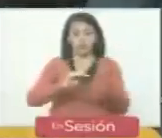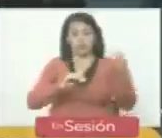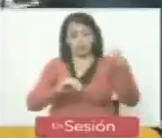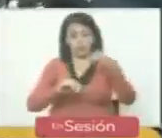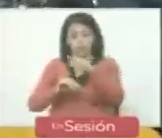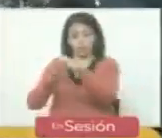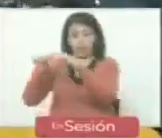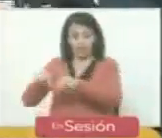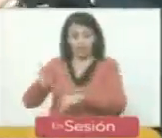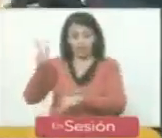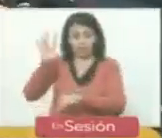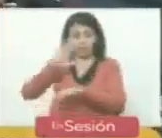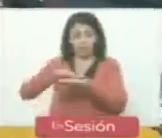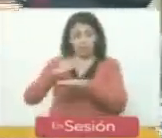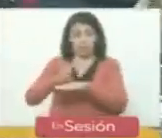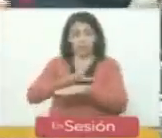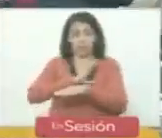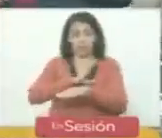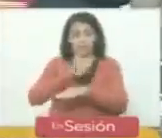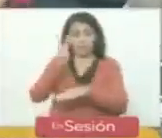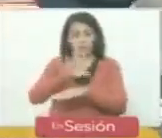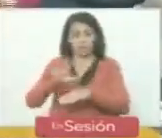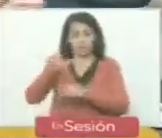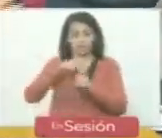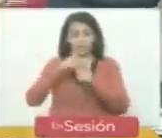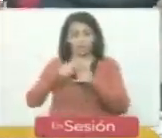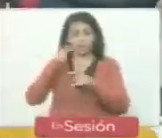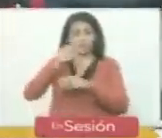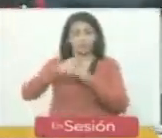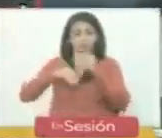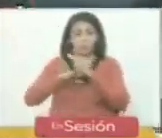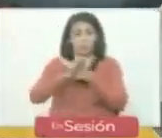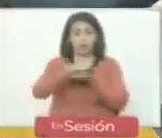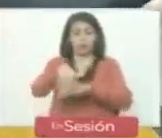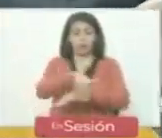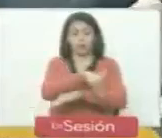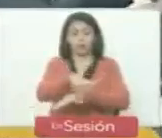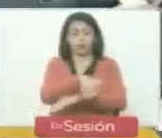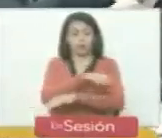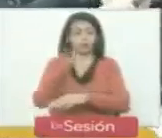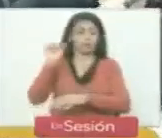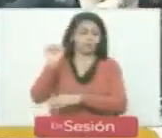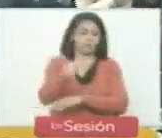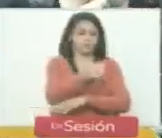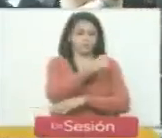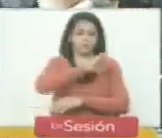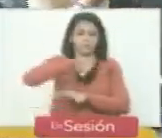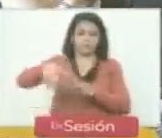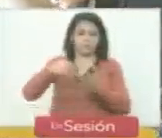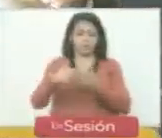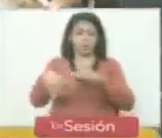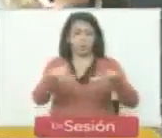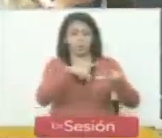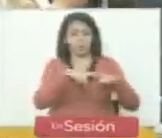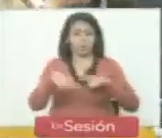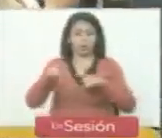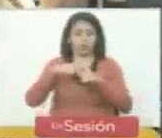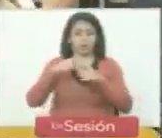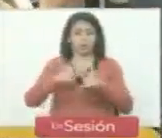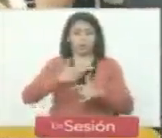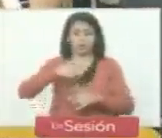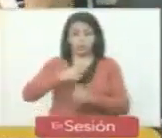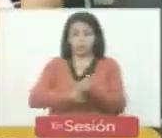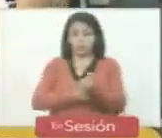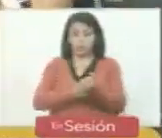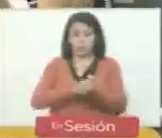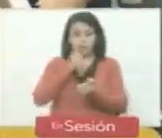devuelto a Venezuela, porque ese avión es venezolano. Y nos vamos para la calle y vamos a combatir en todos los espacios para que nuestras